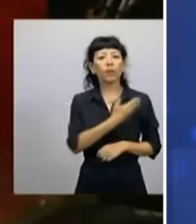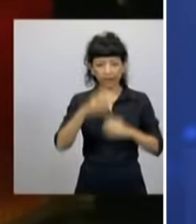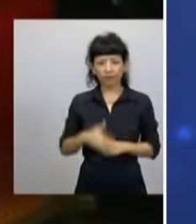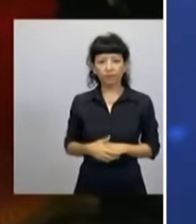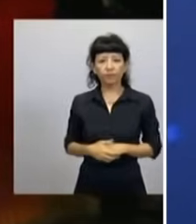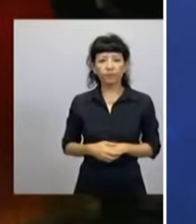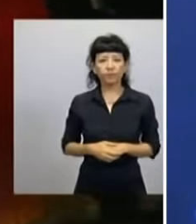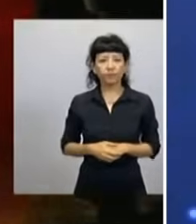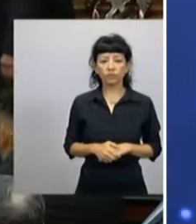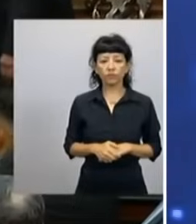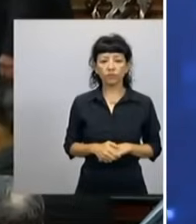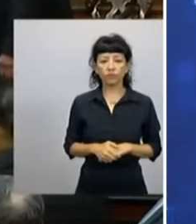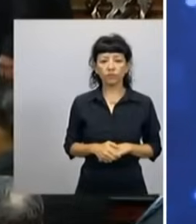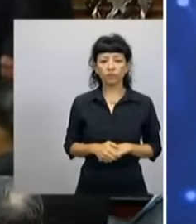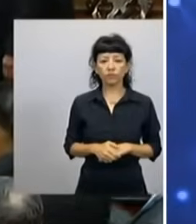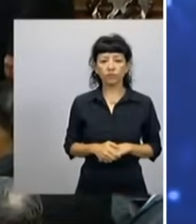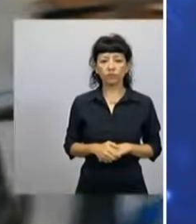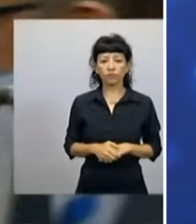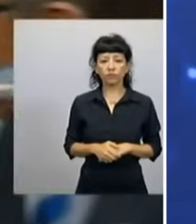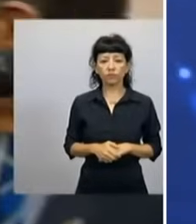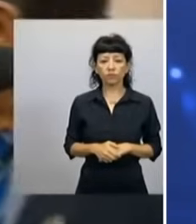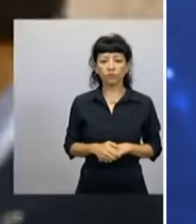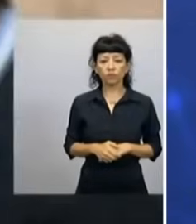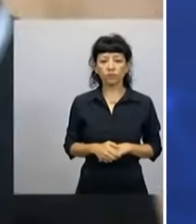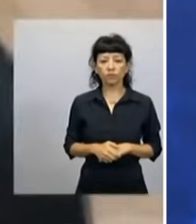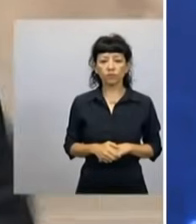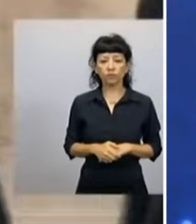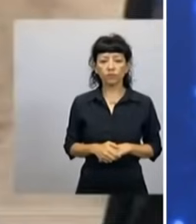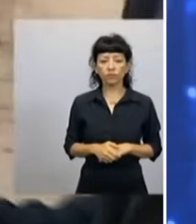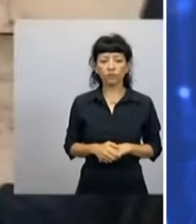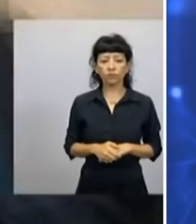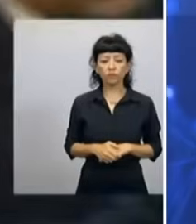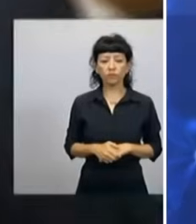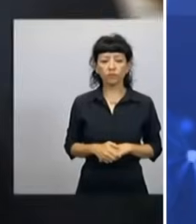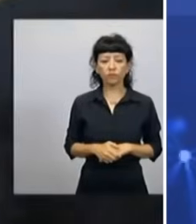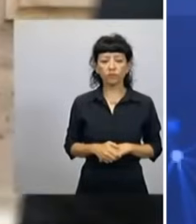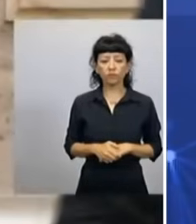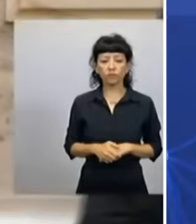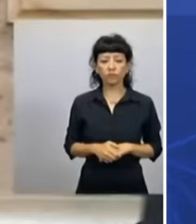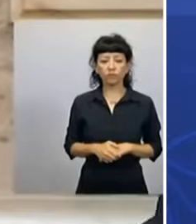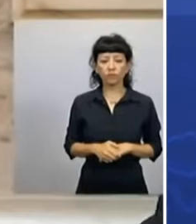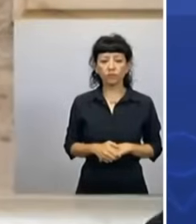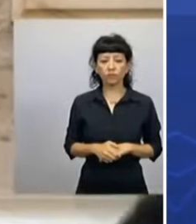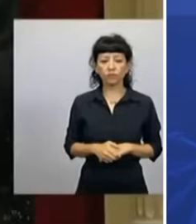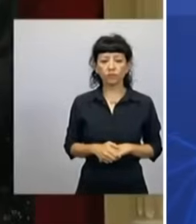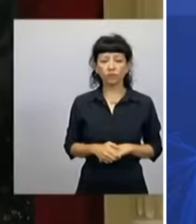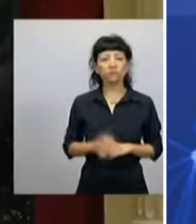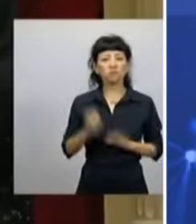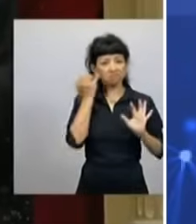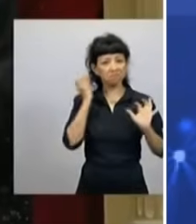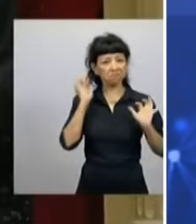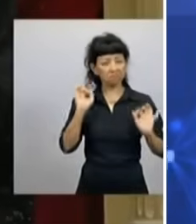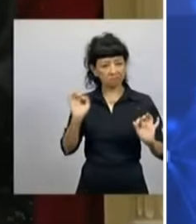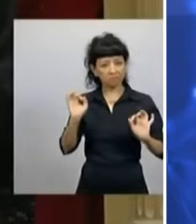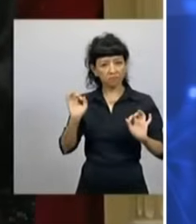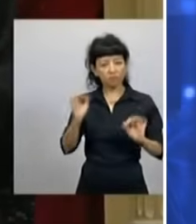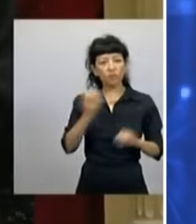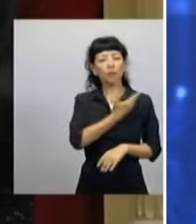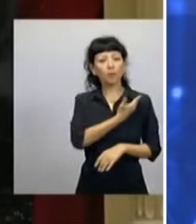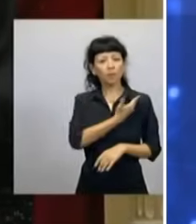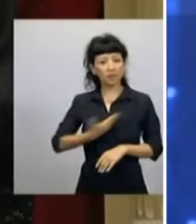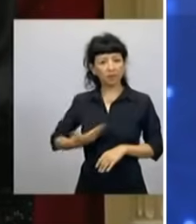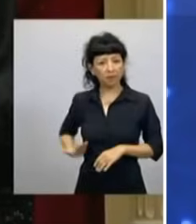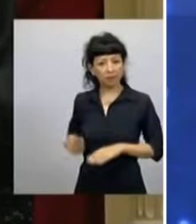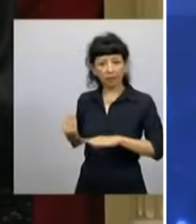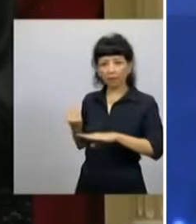están prácticamente enemistados. La relación entre ellos está casi acabada. Por lo tanto, ahí tenés fisuras dentro del